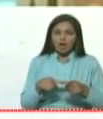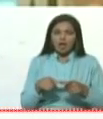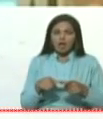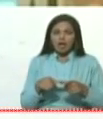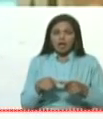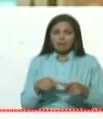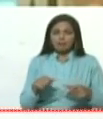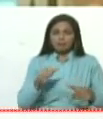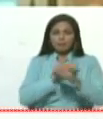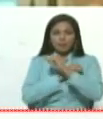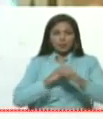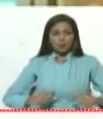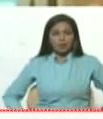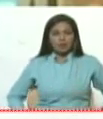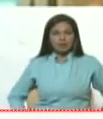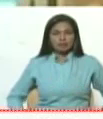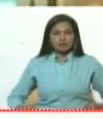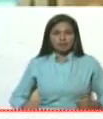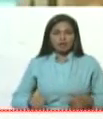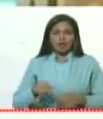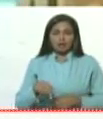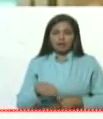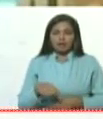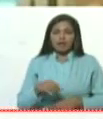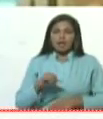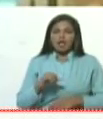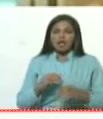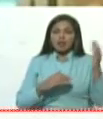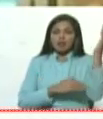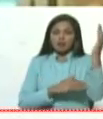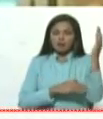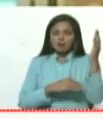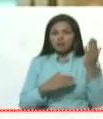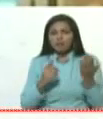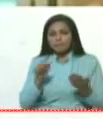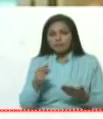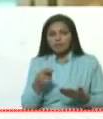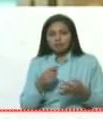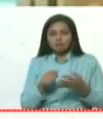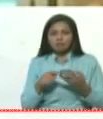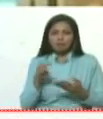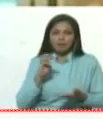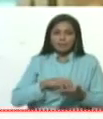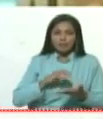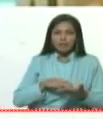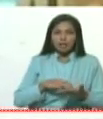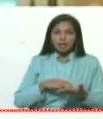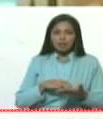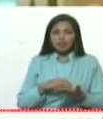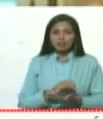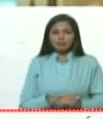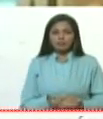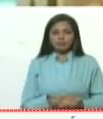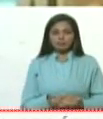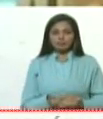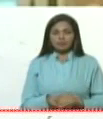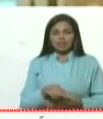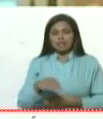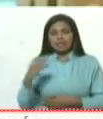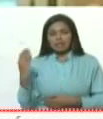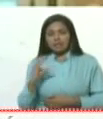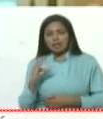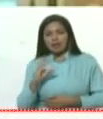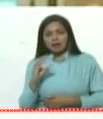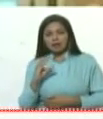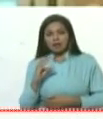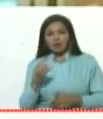de Portuguesa, La Pastora en el estado Lara, Caucagua, Miranda, San Francisco en Caracas,